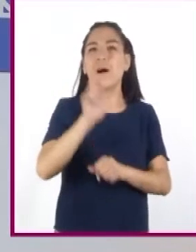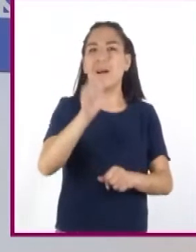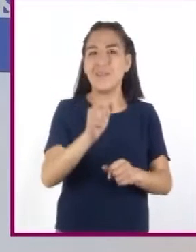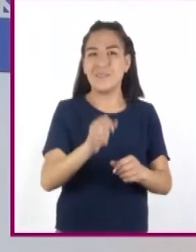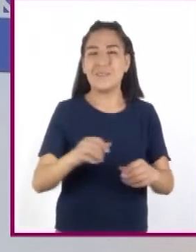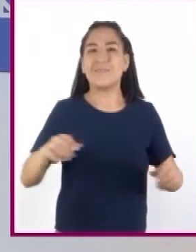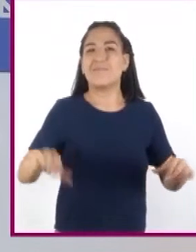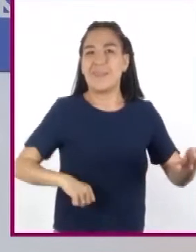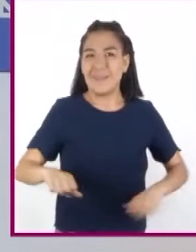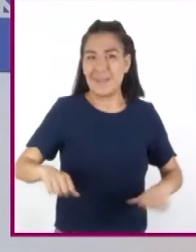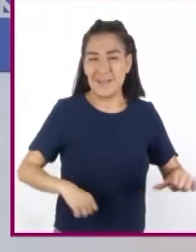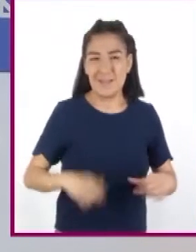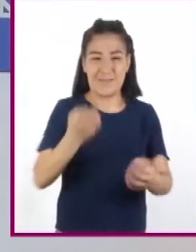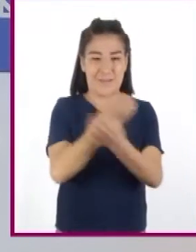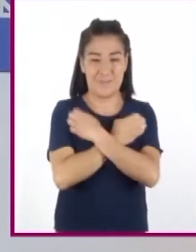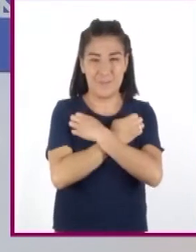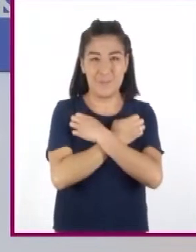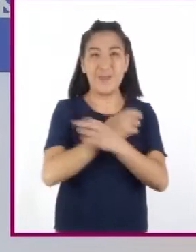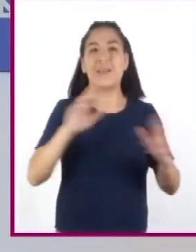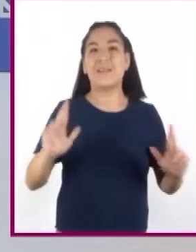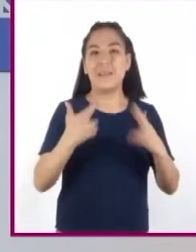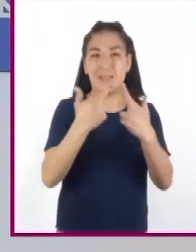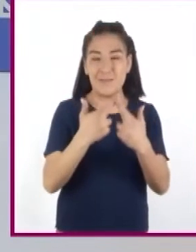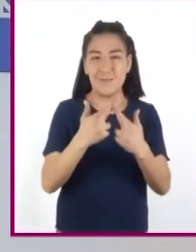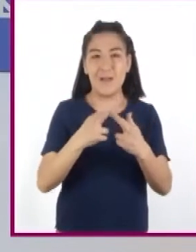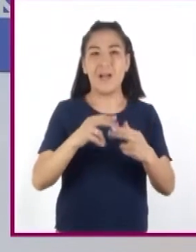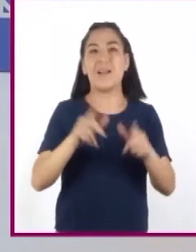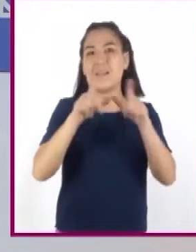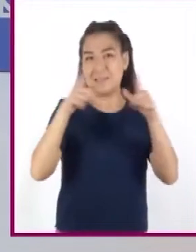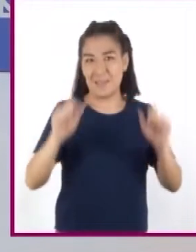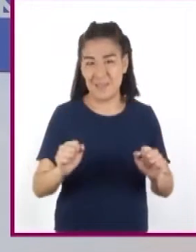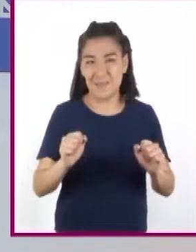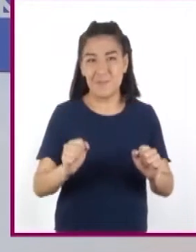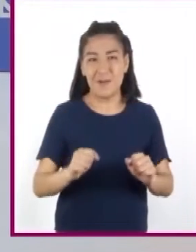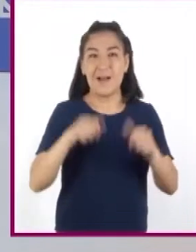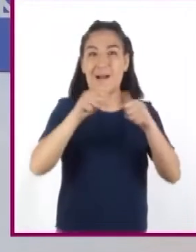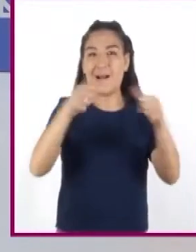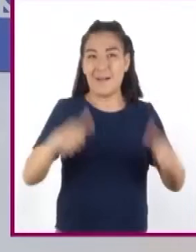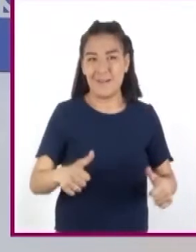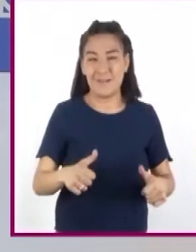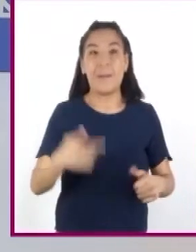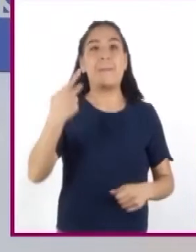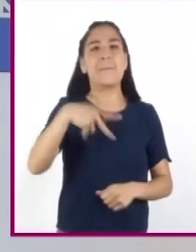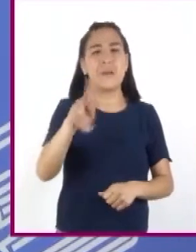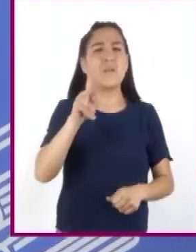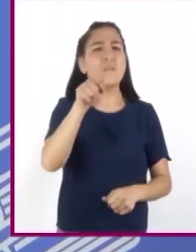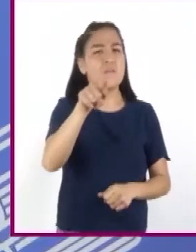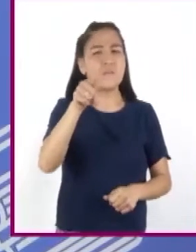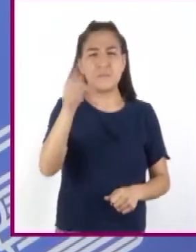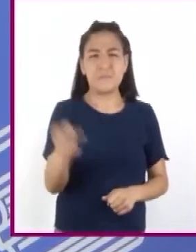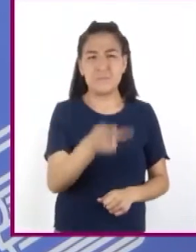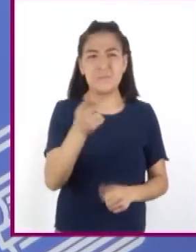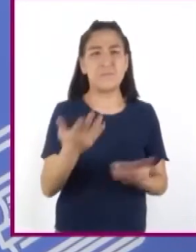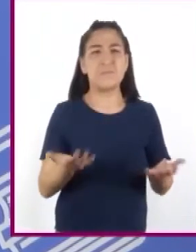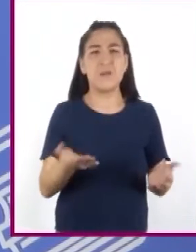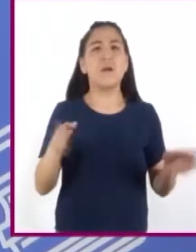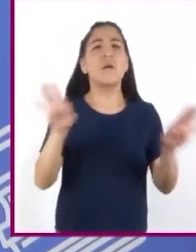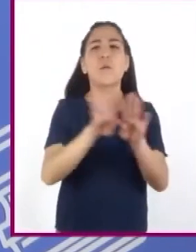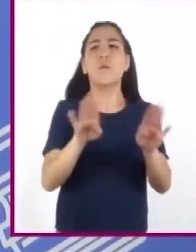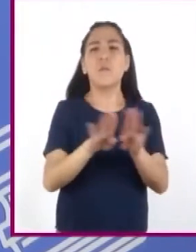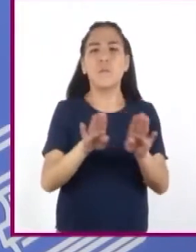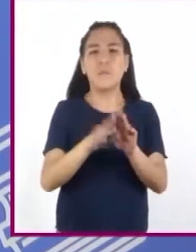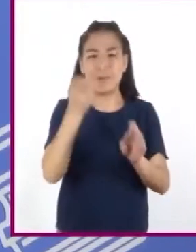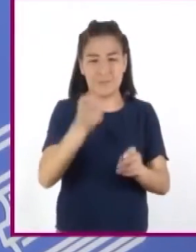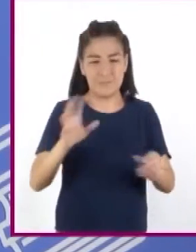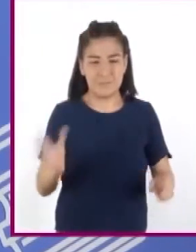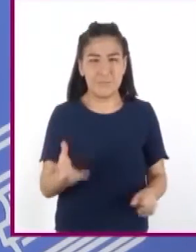la educación, la religión, la lengua, las artes, pero ¿se han preguntado cómo es que